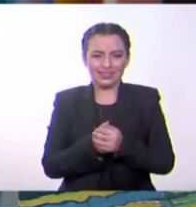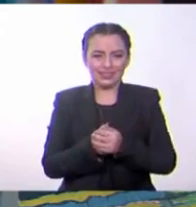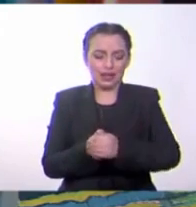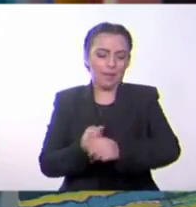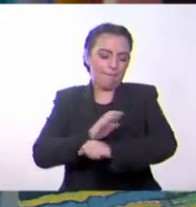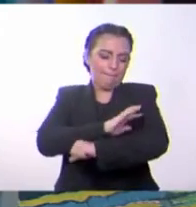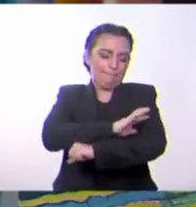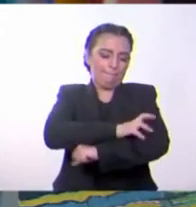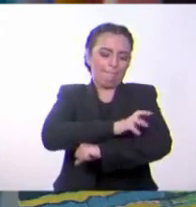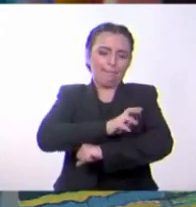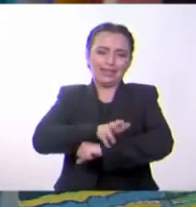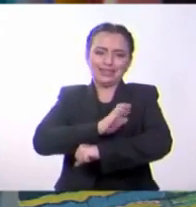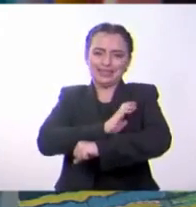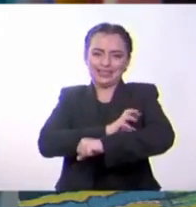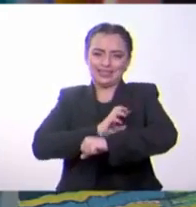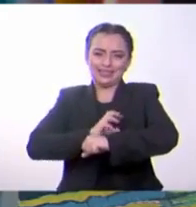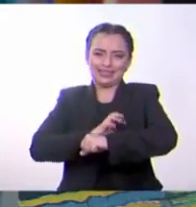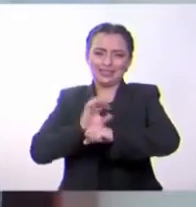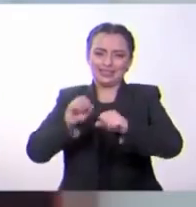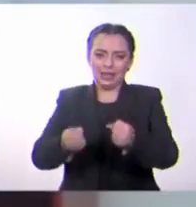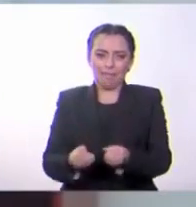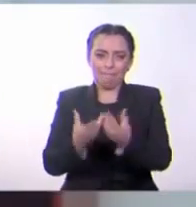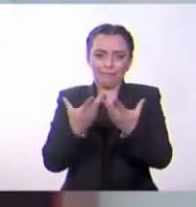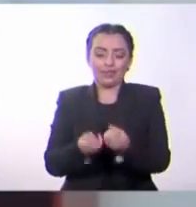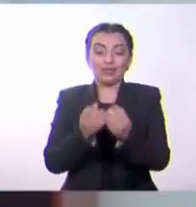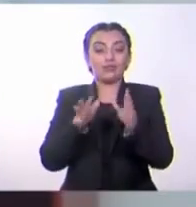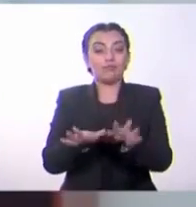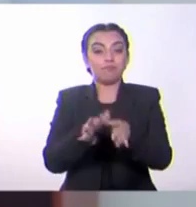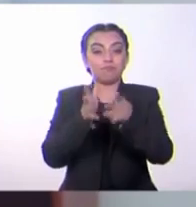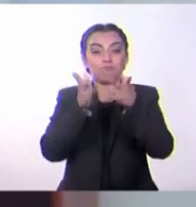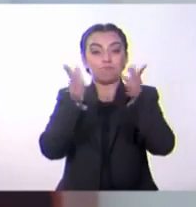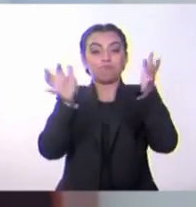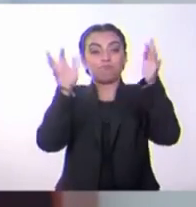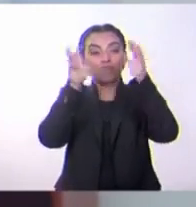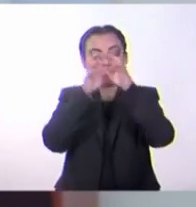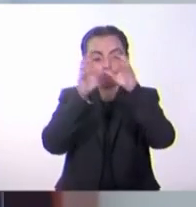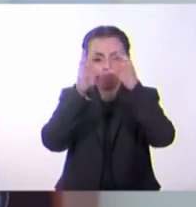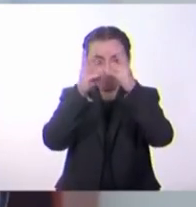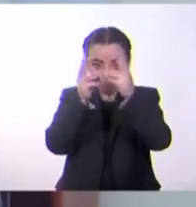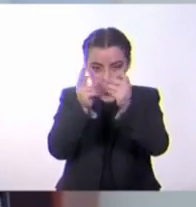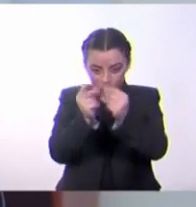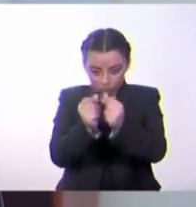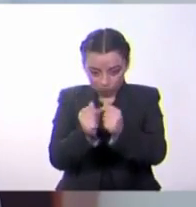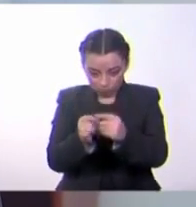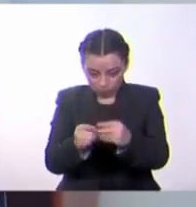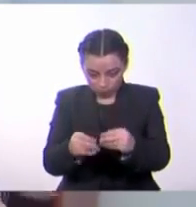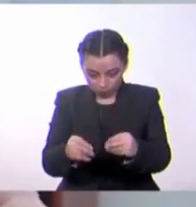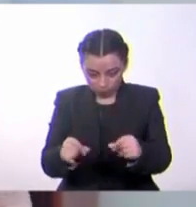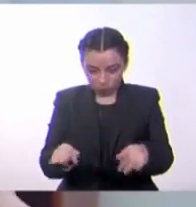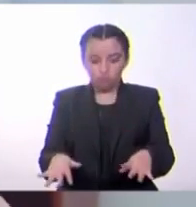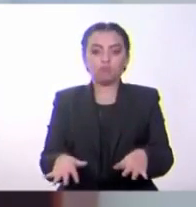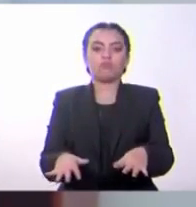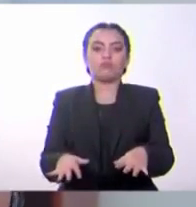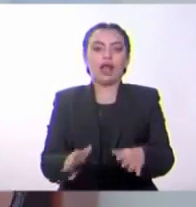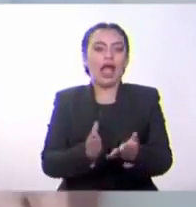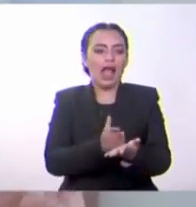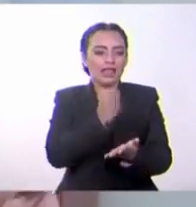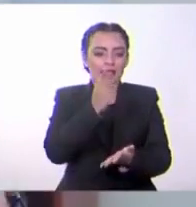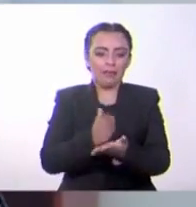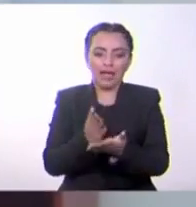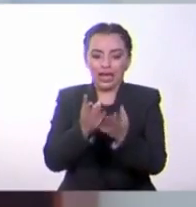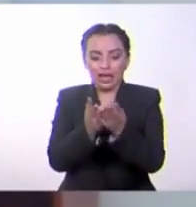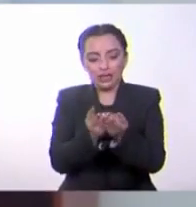vegetales, plantas y árboles. Además, también hay materia orgánica que proviene de animales que han muerto y se